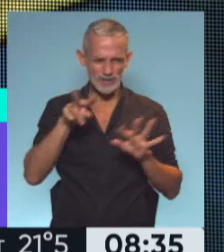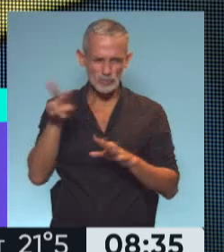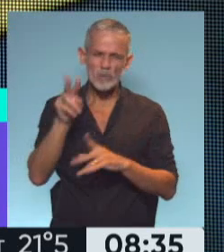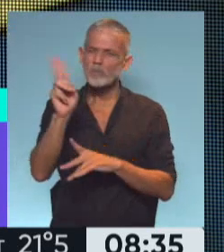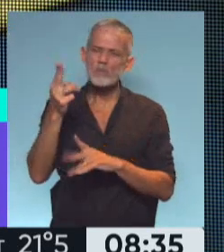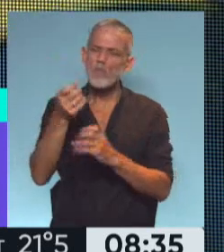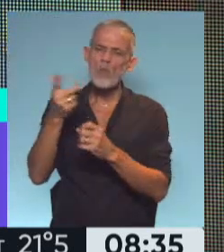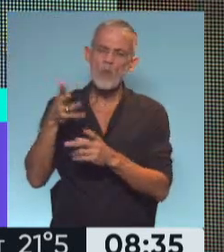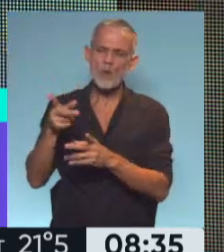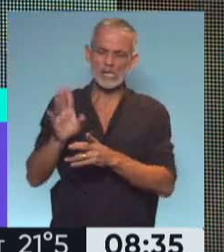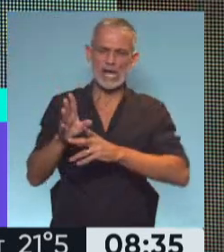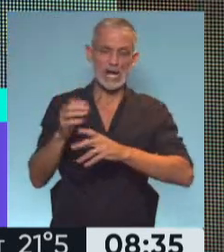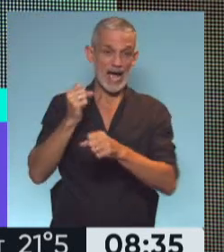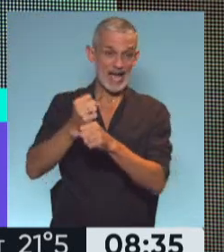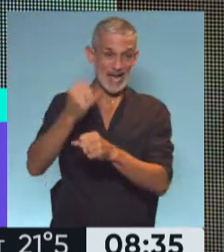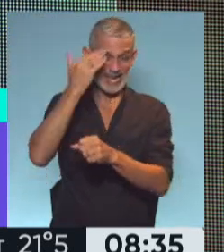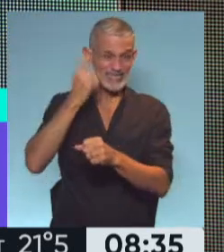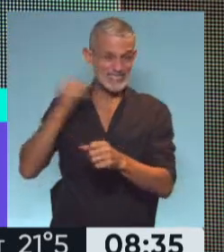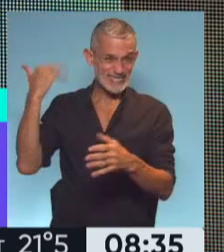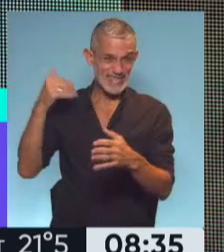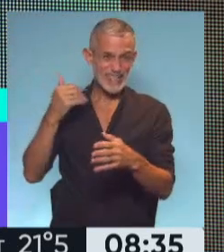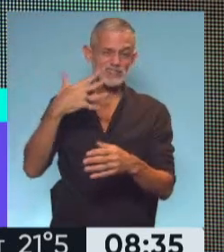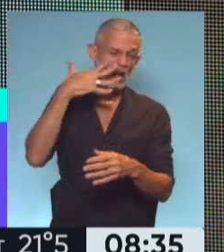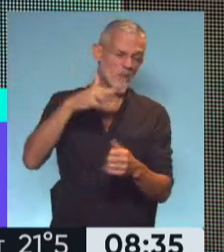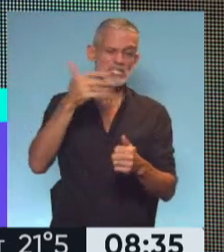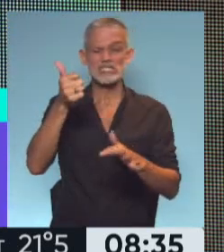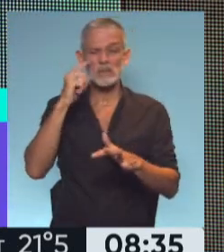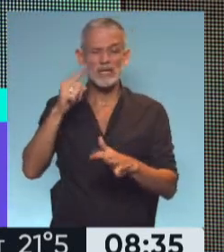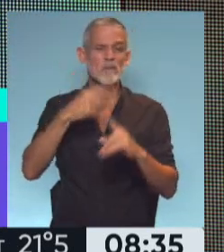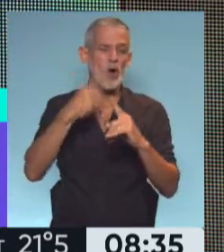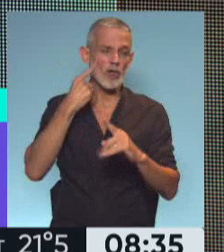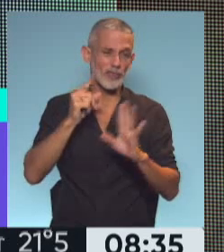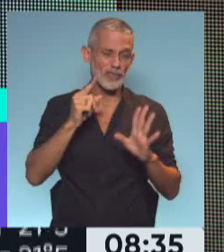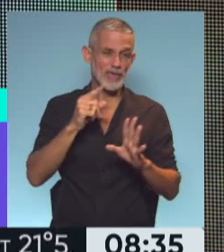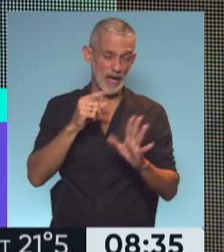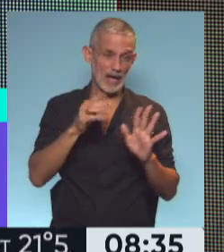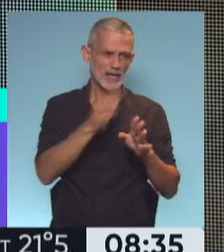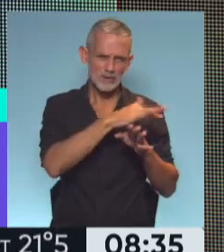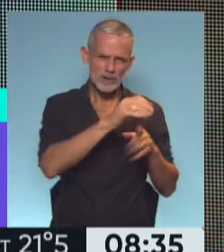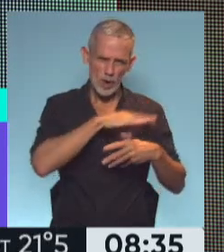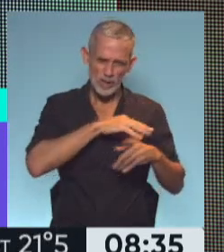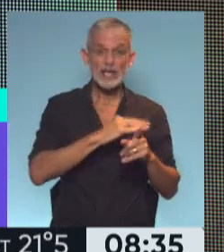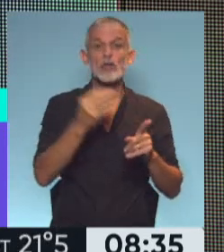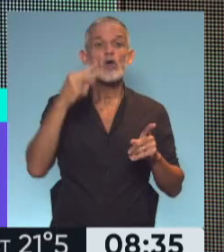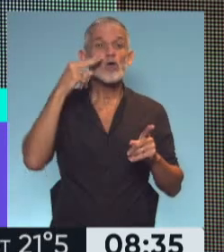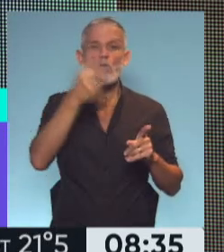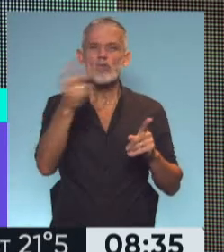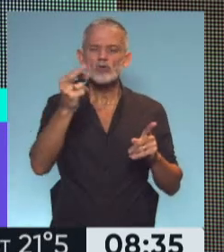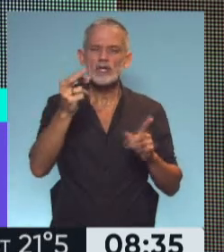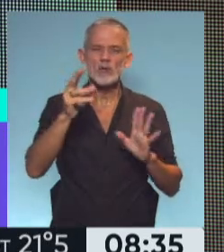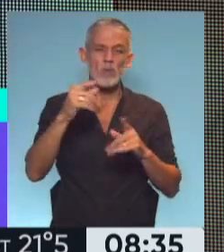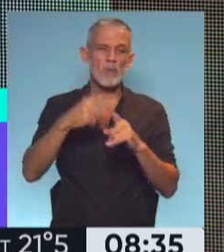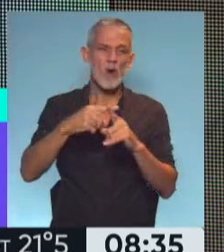habrás dado cuenta de que hasta hace 15 días teníamos quizás 5.000, 6.000 casos y teníamos 200 muertos por día. Ahora esa cifra bajó un